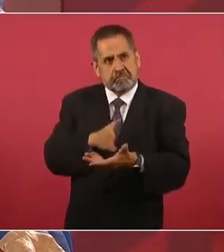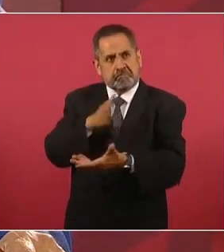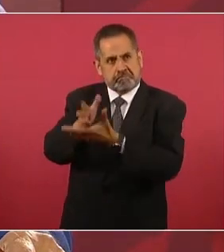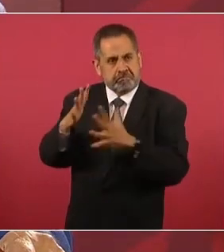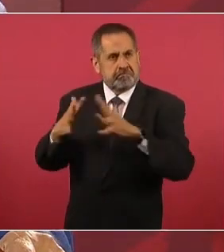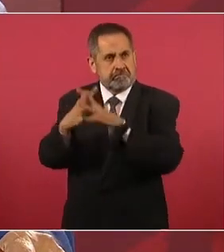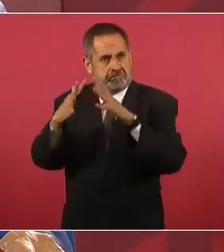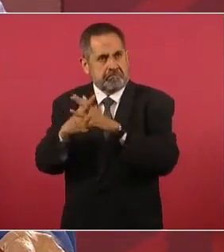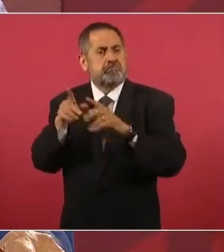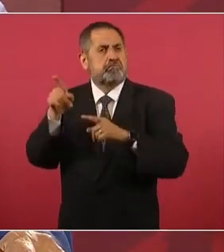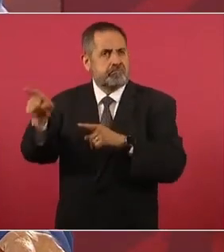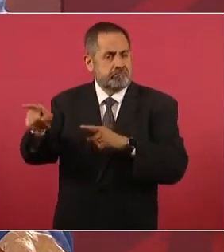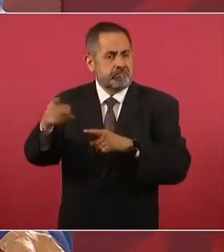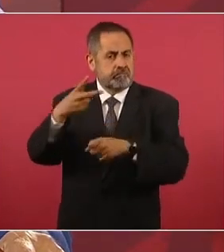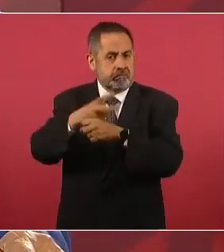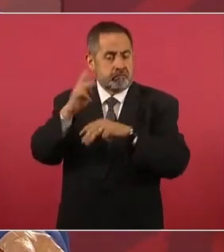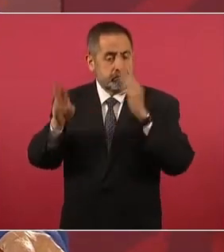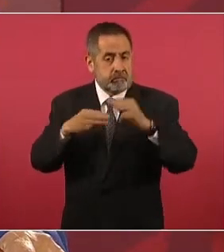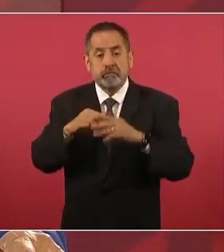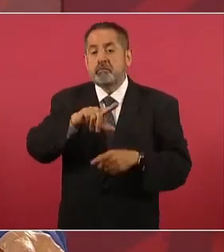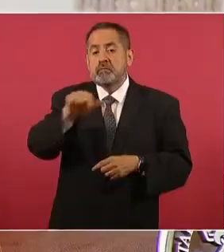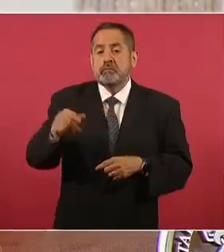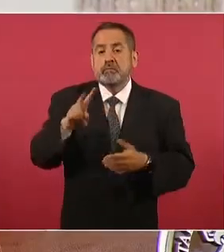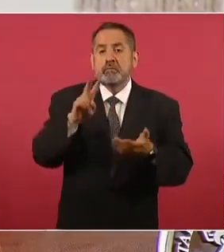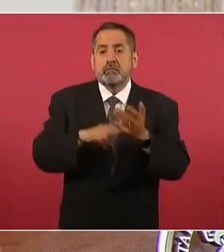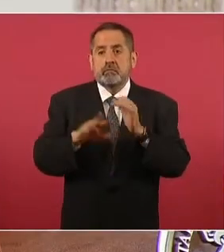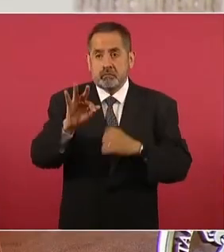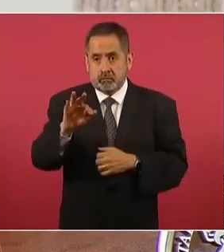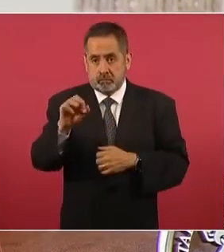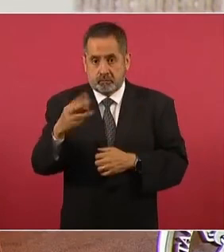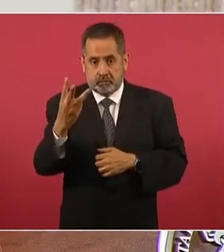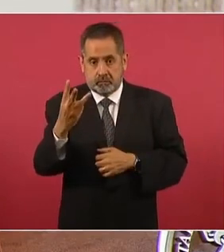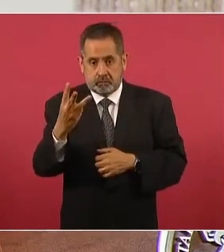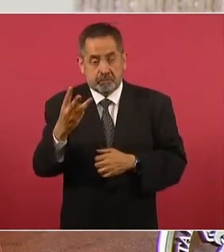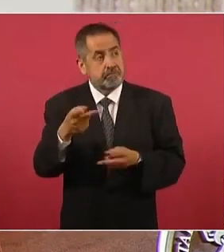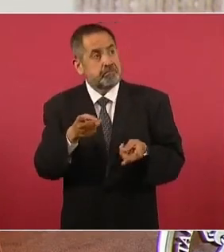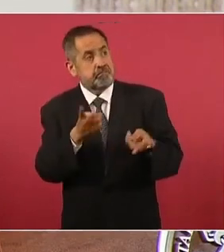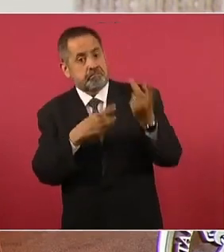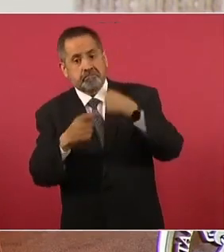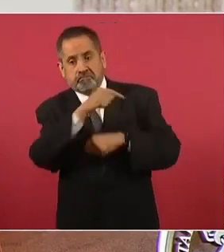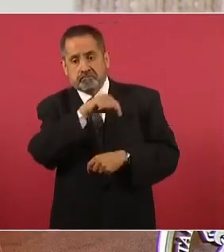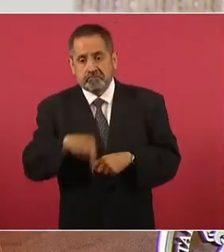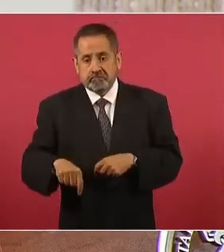y en el 43 viene Roosevelt